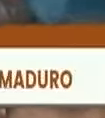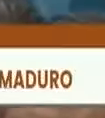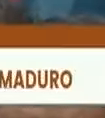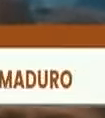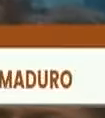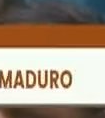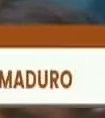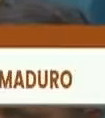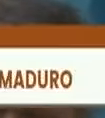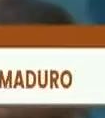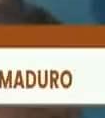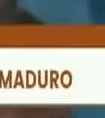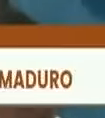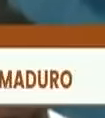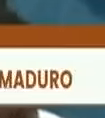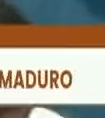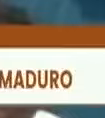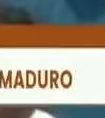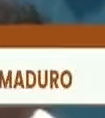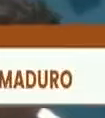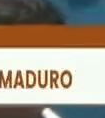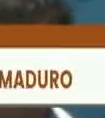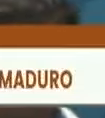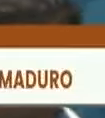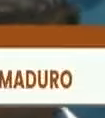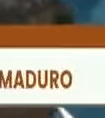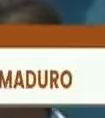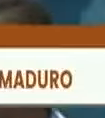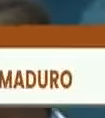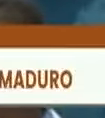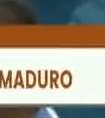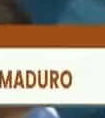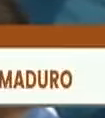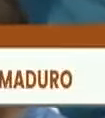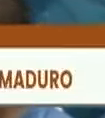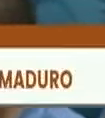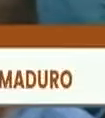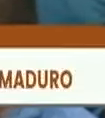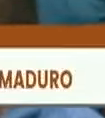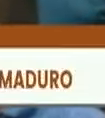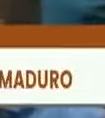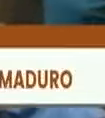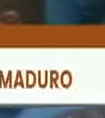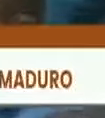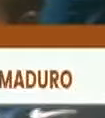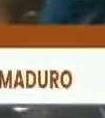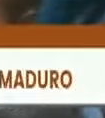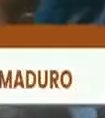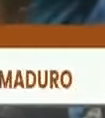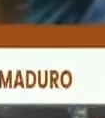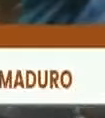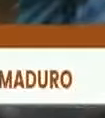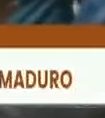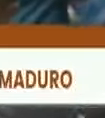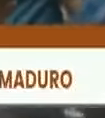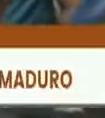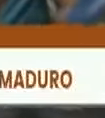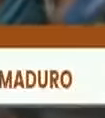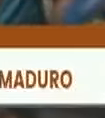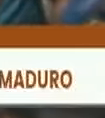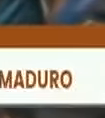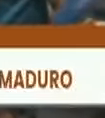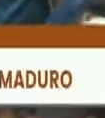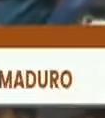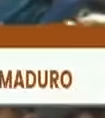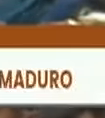occidente tiene a este capitán, soldado bolivariano, que va recorriendo de pueblo en pueblo, de calle en calle, como